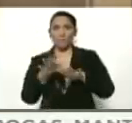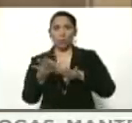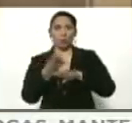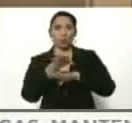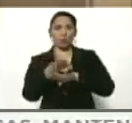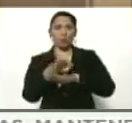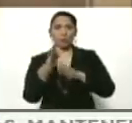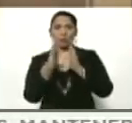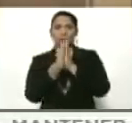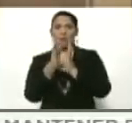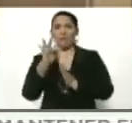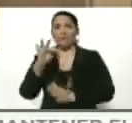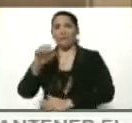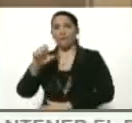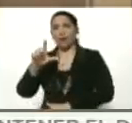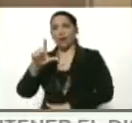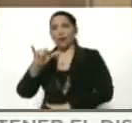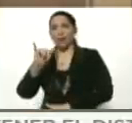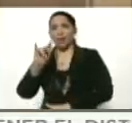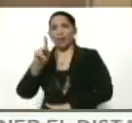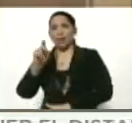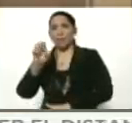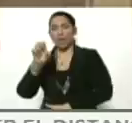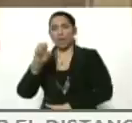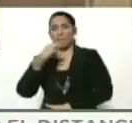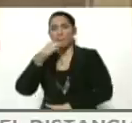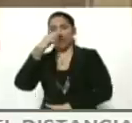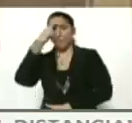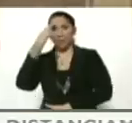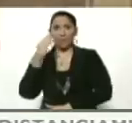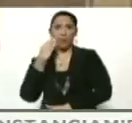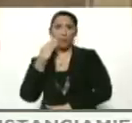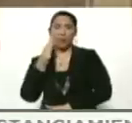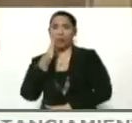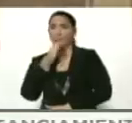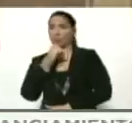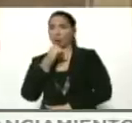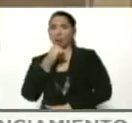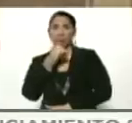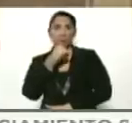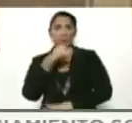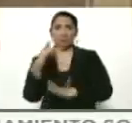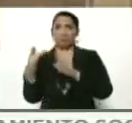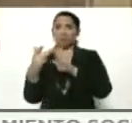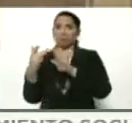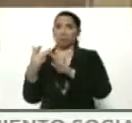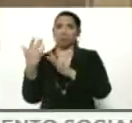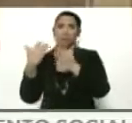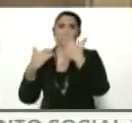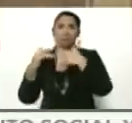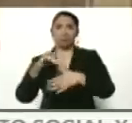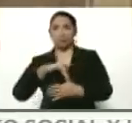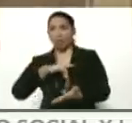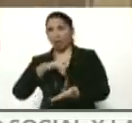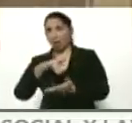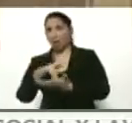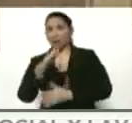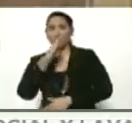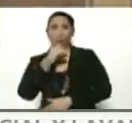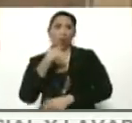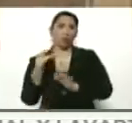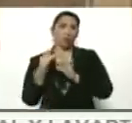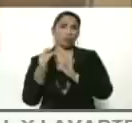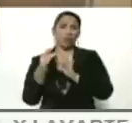San Felipe. Sus padres niegan que haya habido algún tipo de antecedentes de viaje ni de